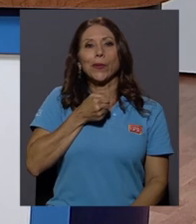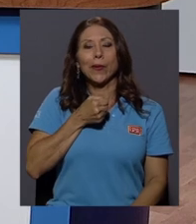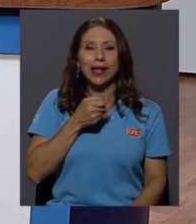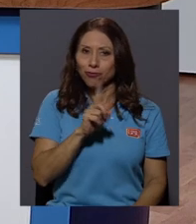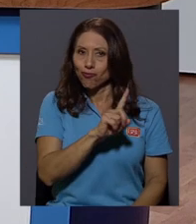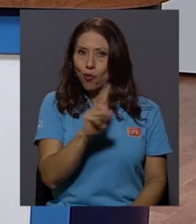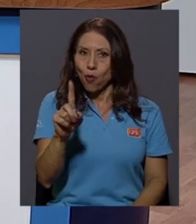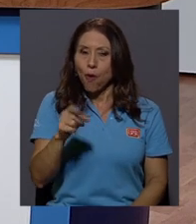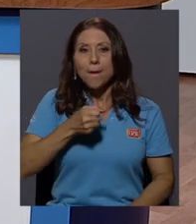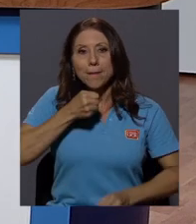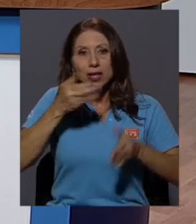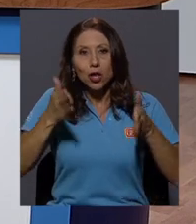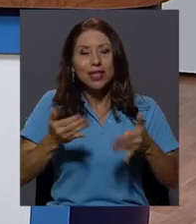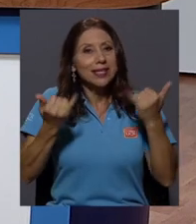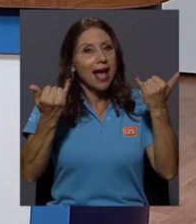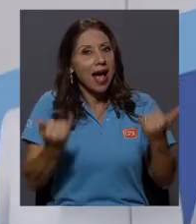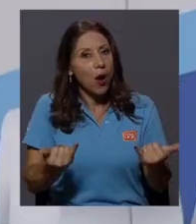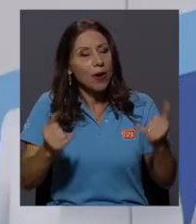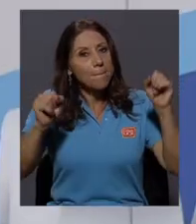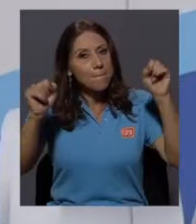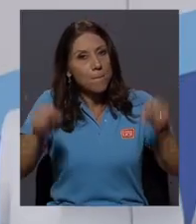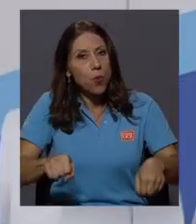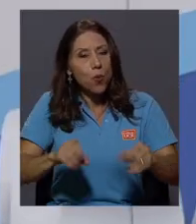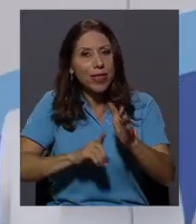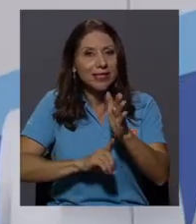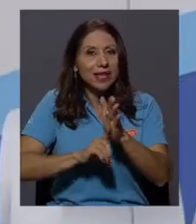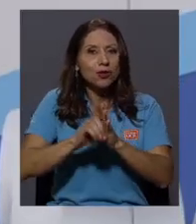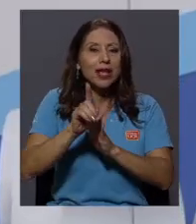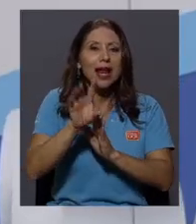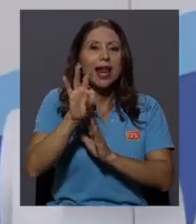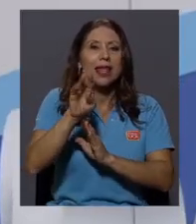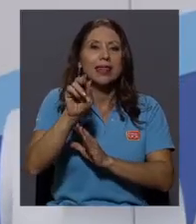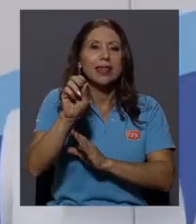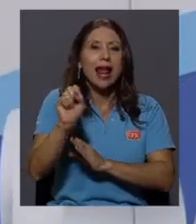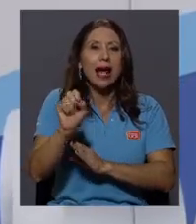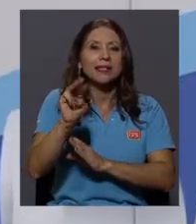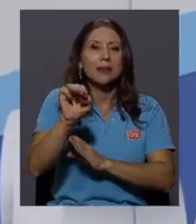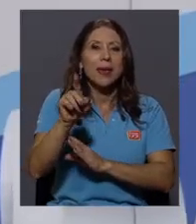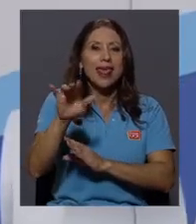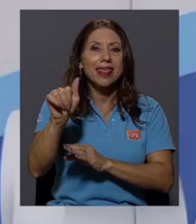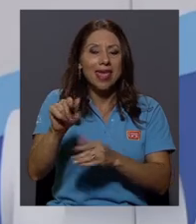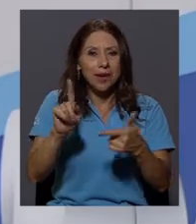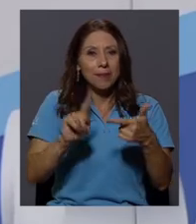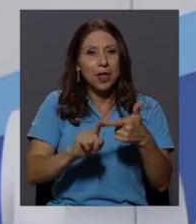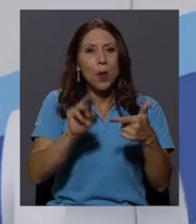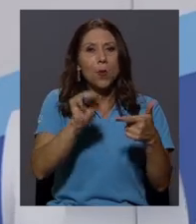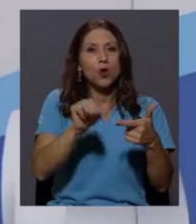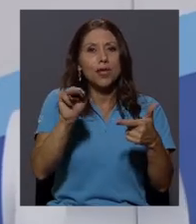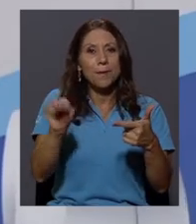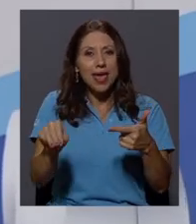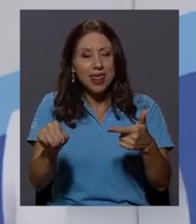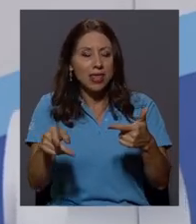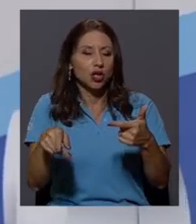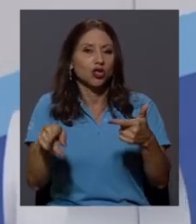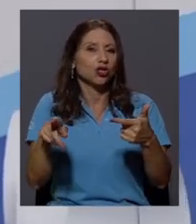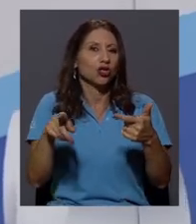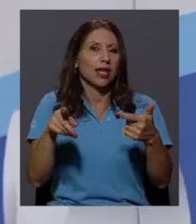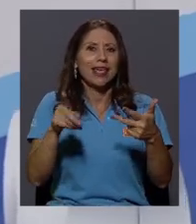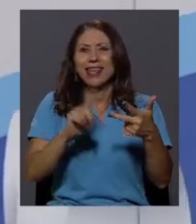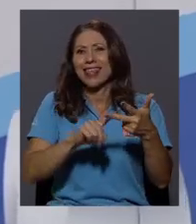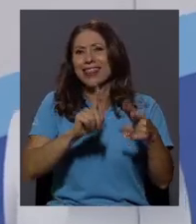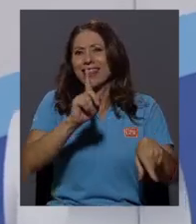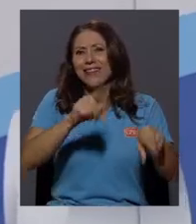ahora es una persona capaz de desarrollar transmedia de desarrollar multimedios para poder y